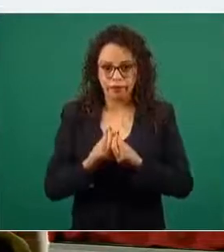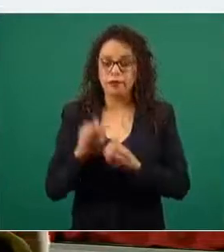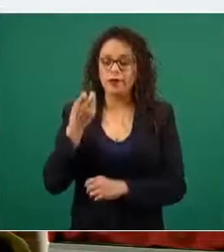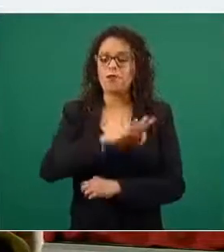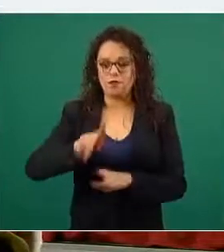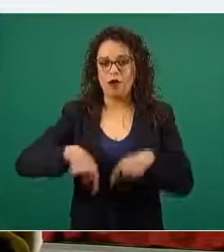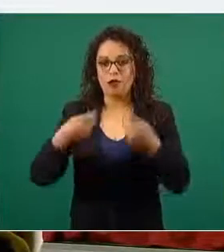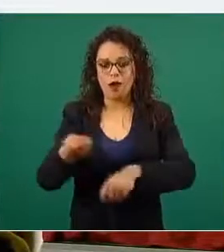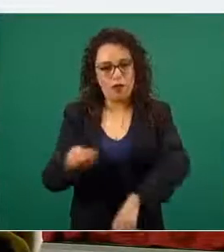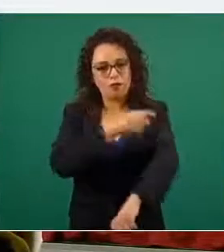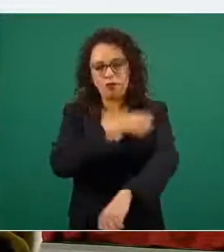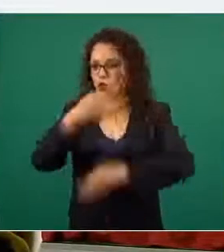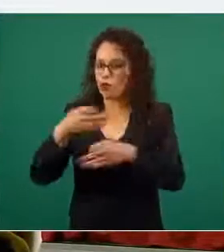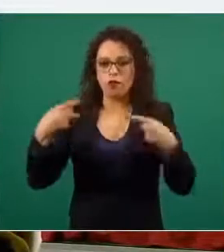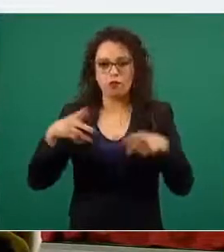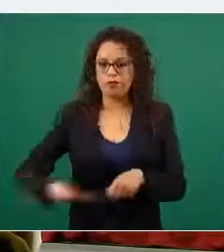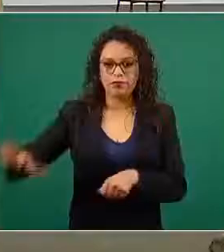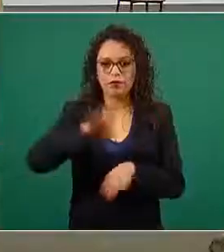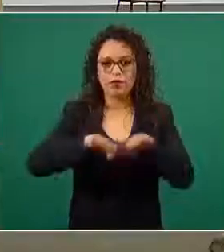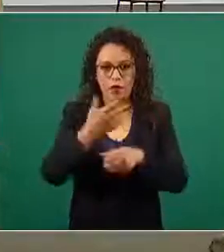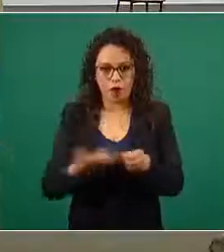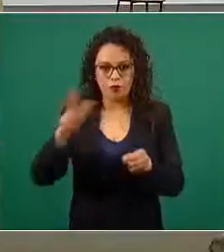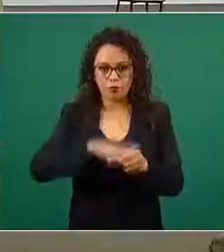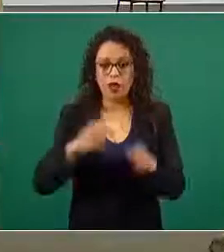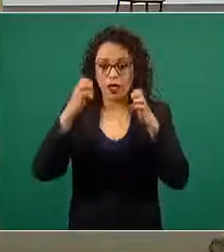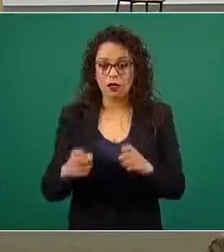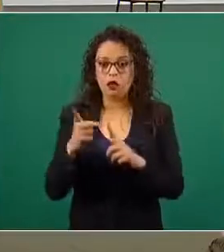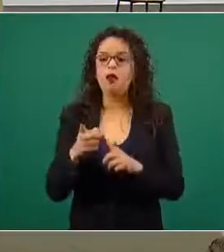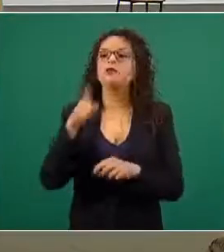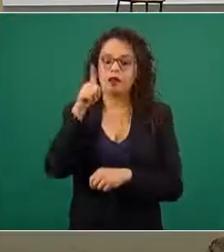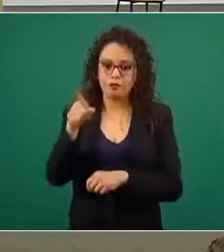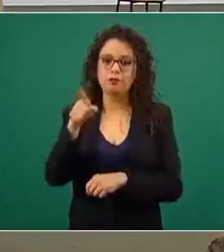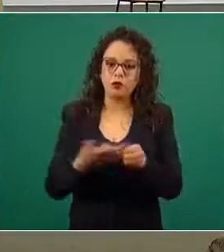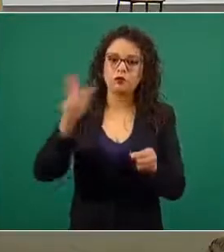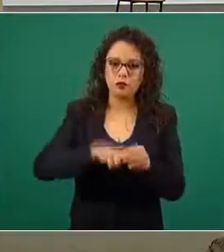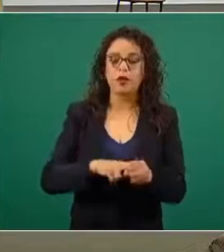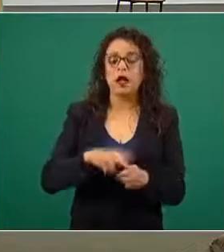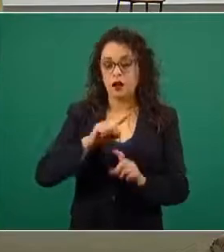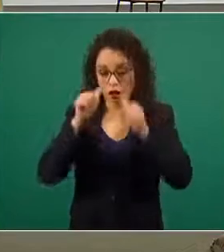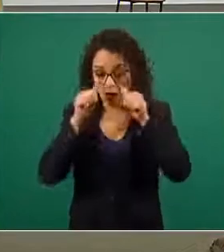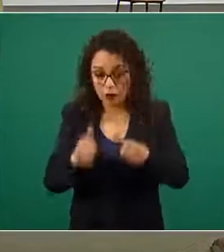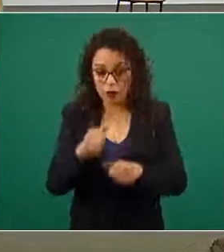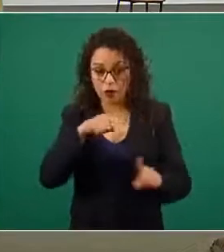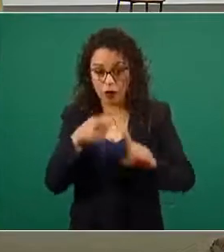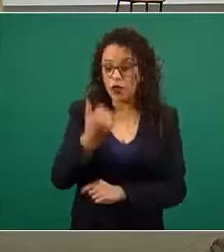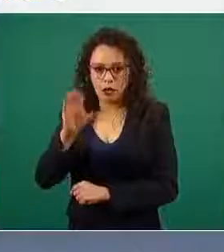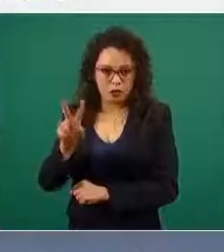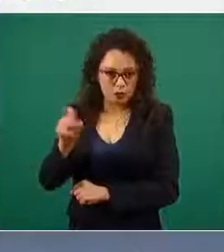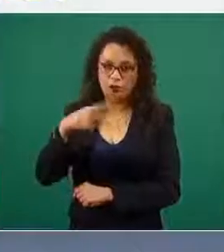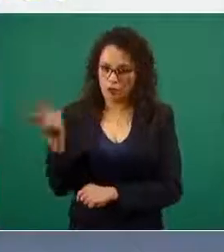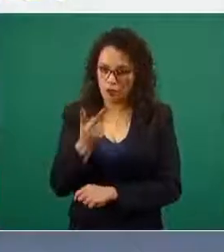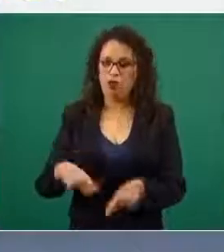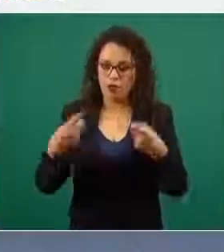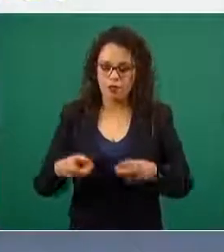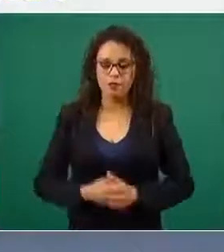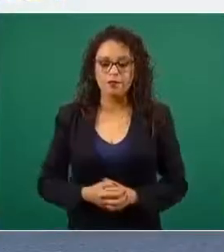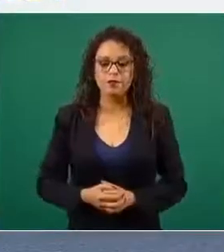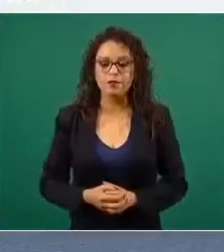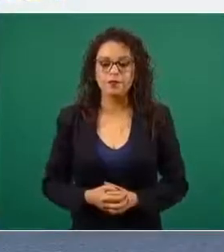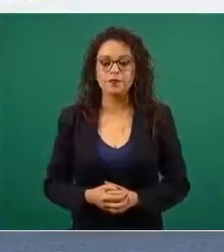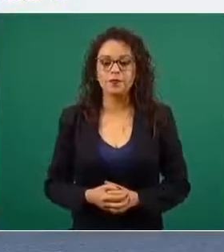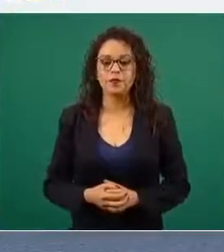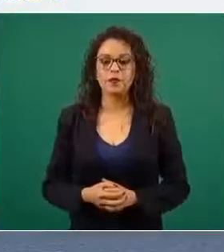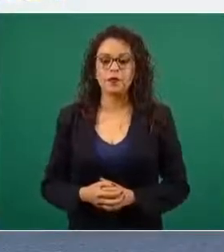permitirán vacunar a todo el personal de salud que está justamente en las unidades clínicas, COVID y no COVID. Entonces, todos los estados tendrán esa prioridad. Después, comento de una